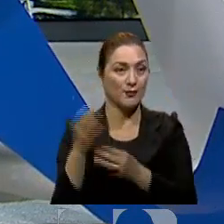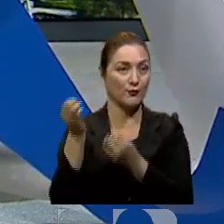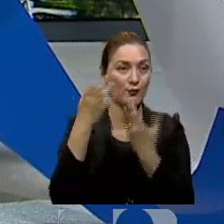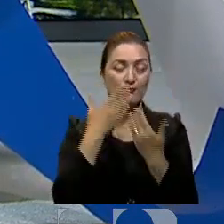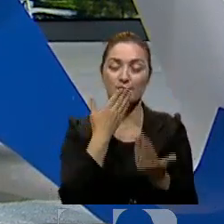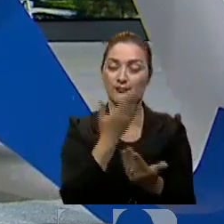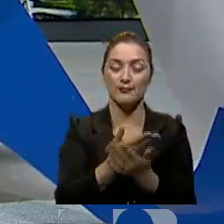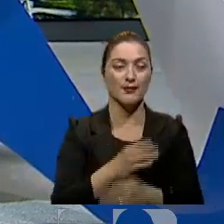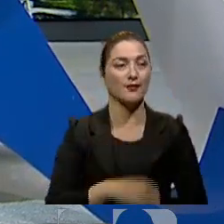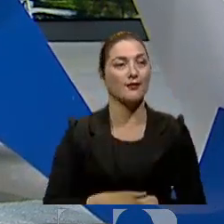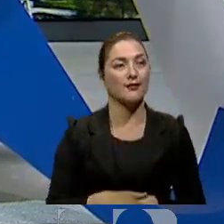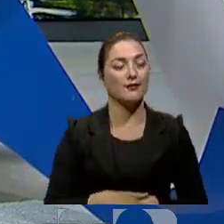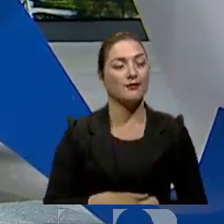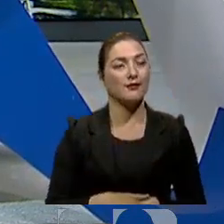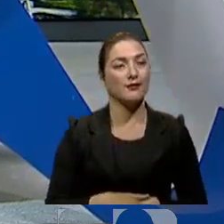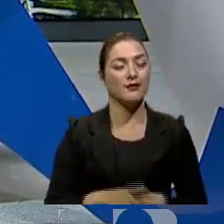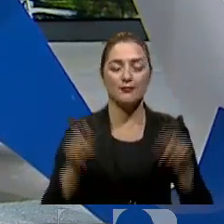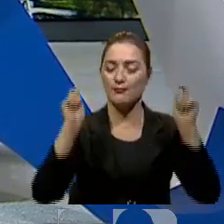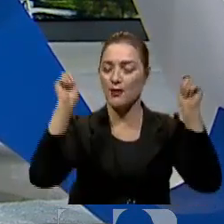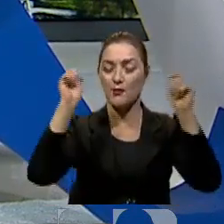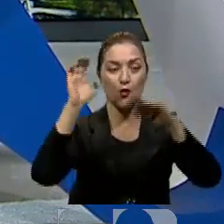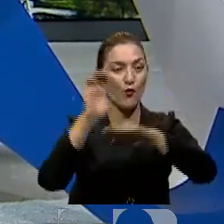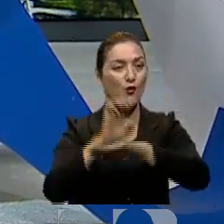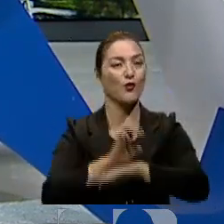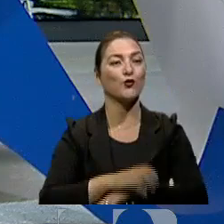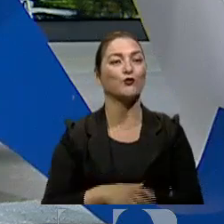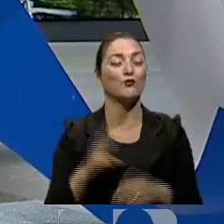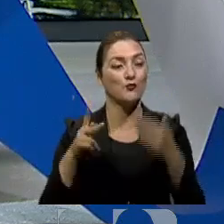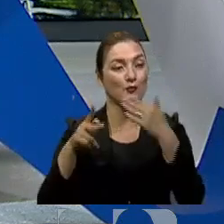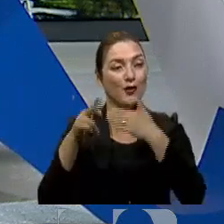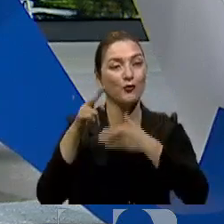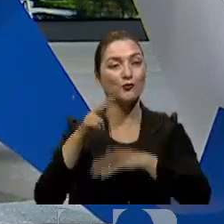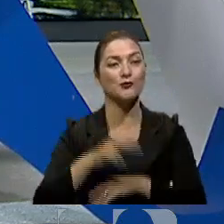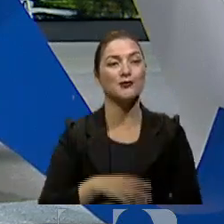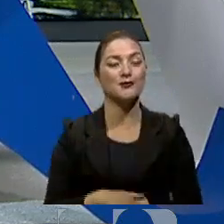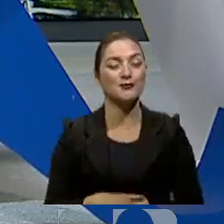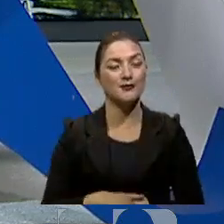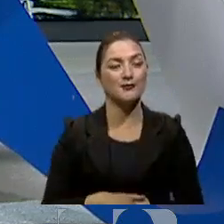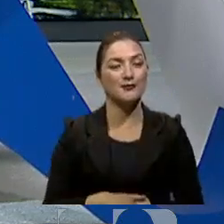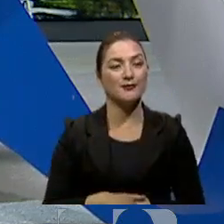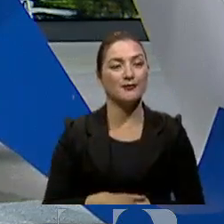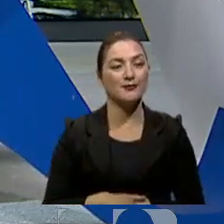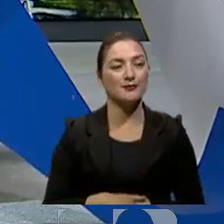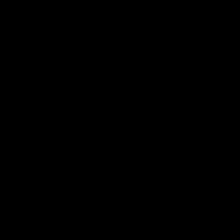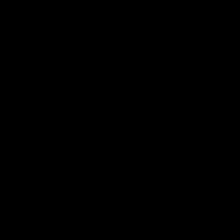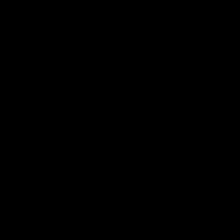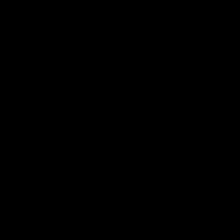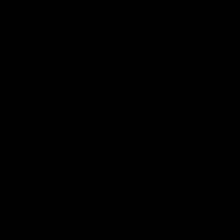efeméride. Día de los Polares. ¡Que viva el Ecuador! ¡Que viva! Vamos a la pausa. ¡Viva el Ecuador! Ya venimos.